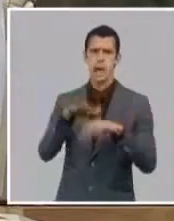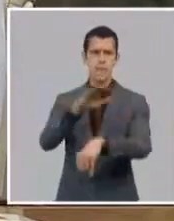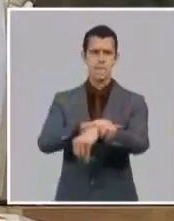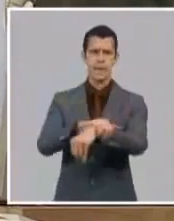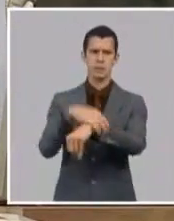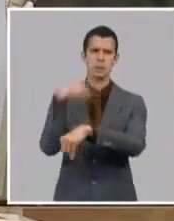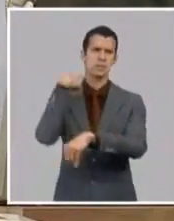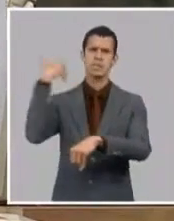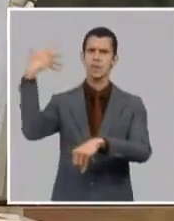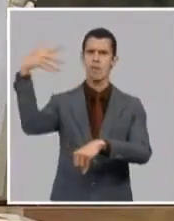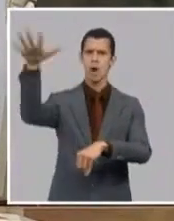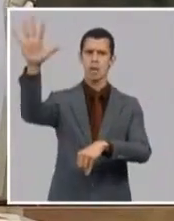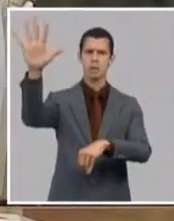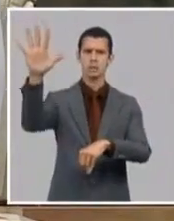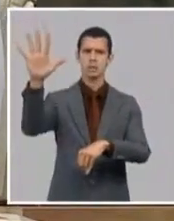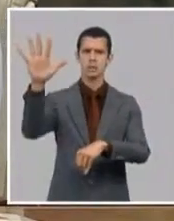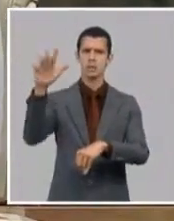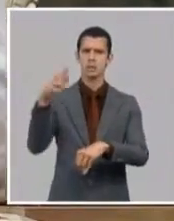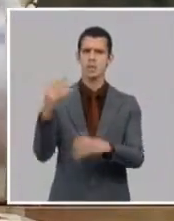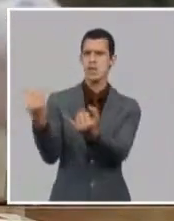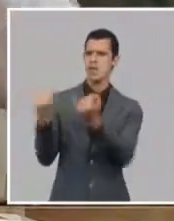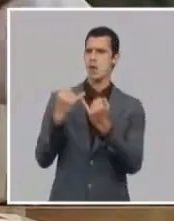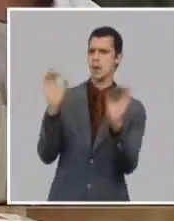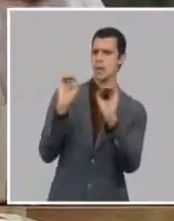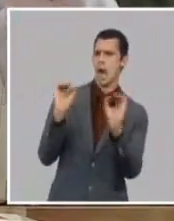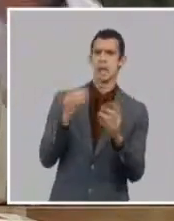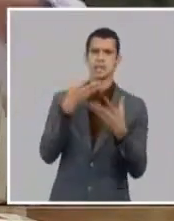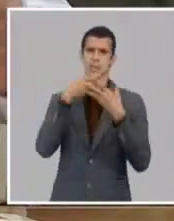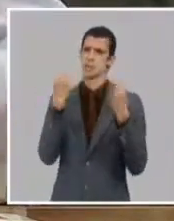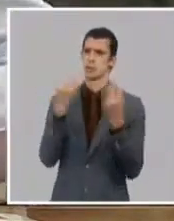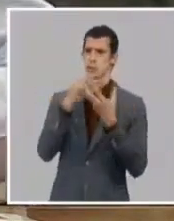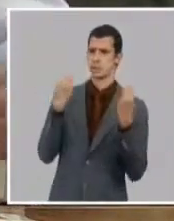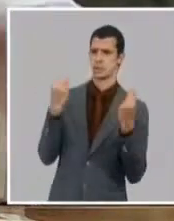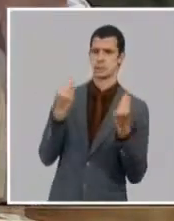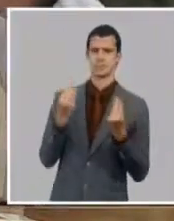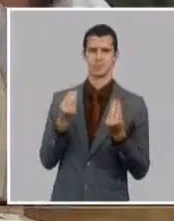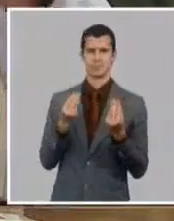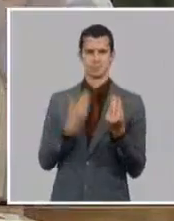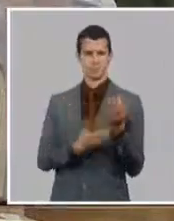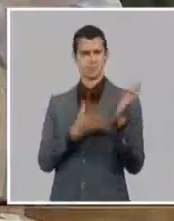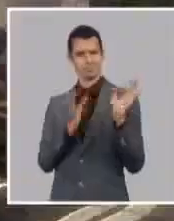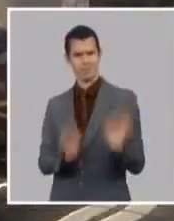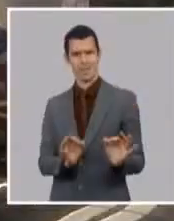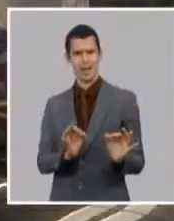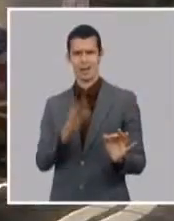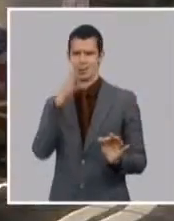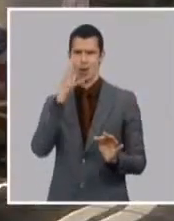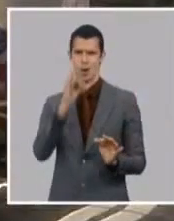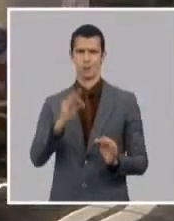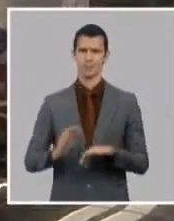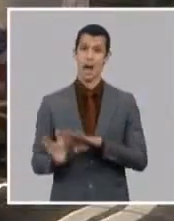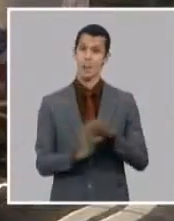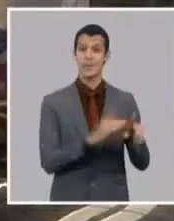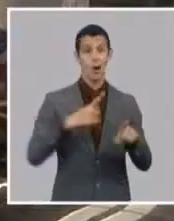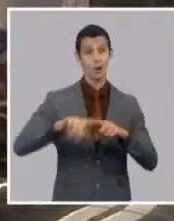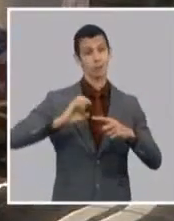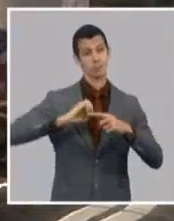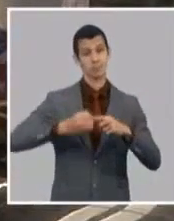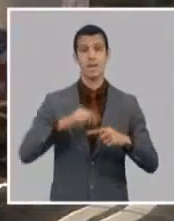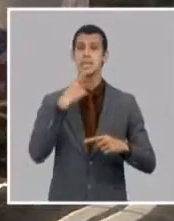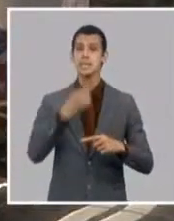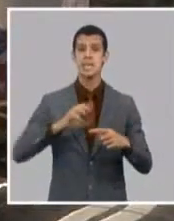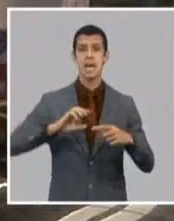grotesco, en una directa diciendo: mi gente, Camagüey, primera ciudad libre de Cuba, primera